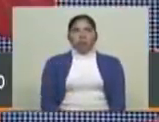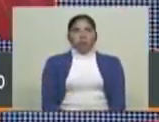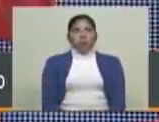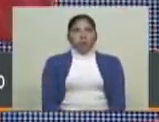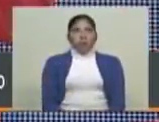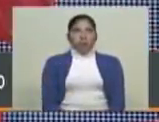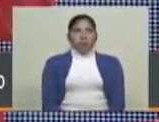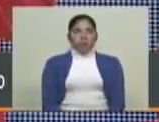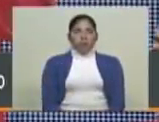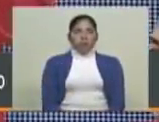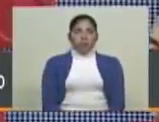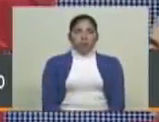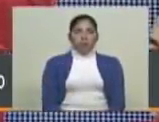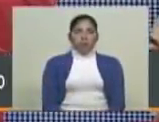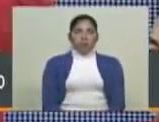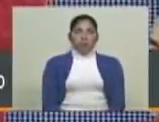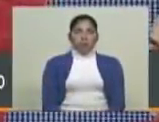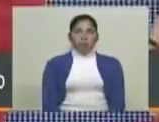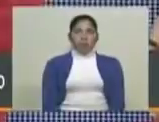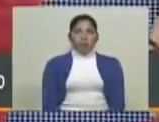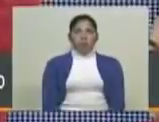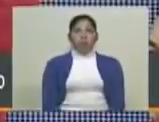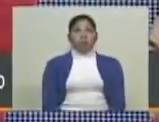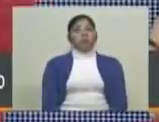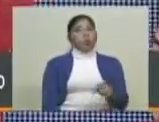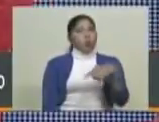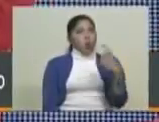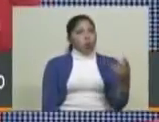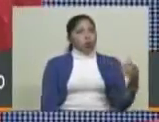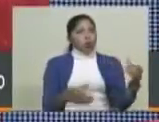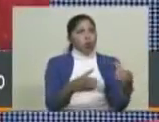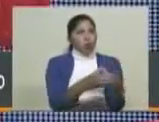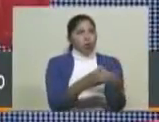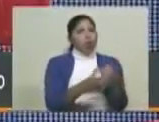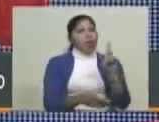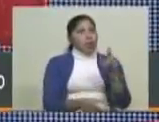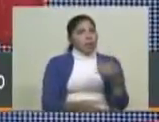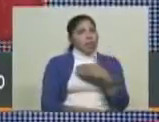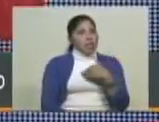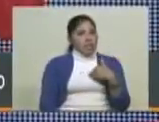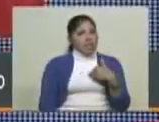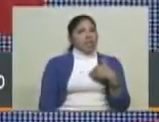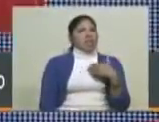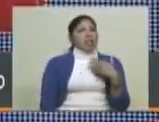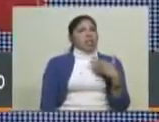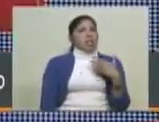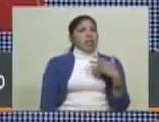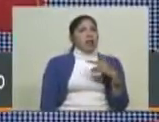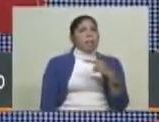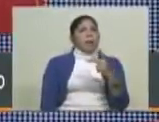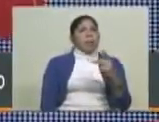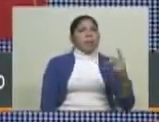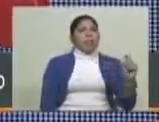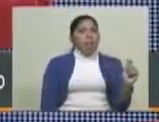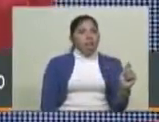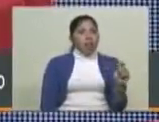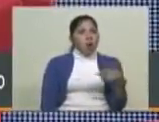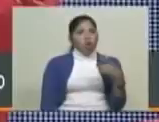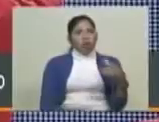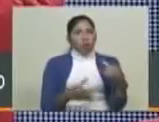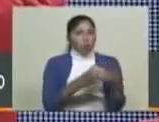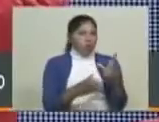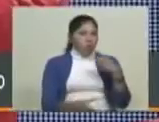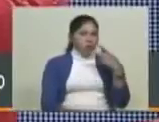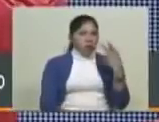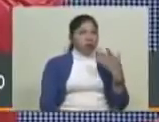en el panteón que el PPT también quería que los ayudáramos a carnetizarse. Es una forma, ¿vale?, de tener allí, y